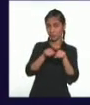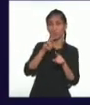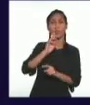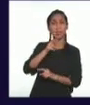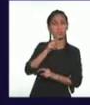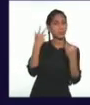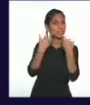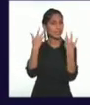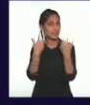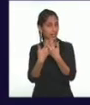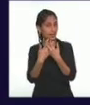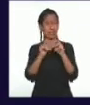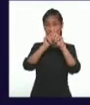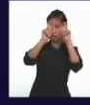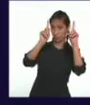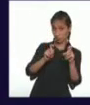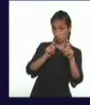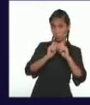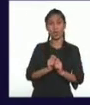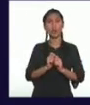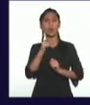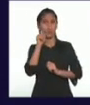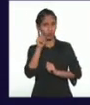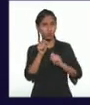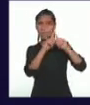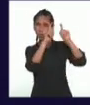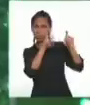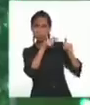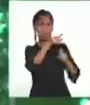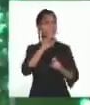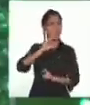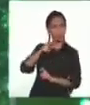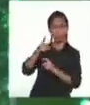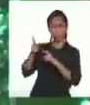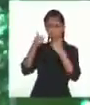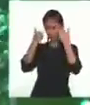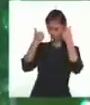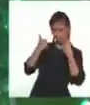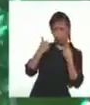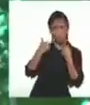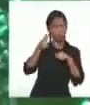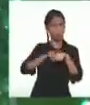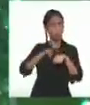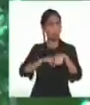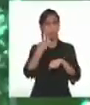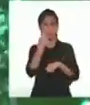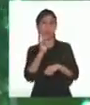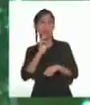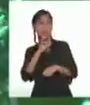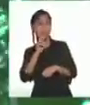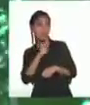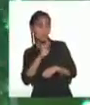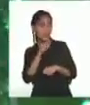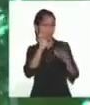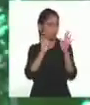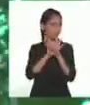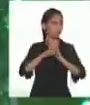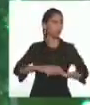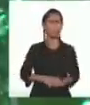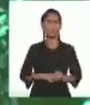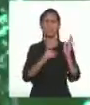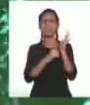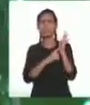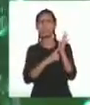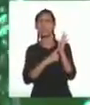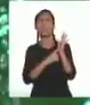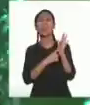respuestas deben corresponder a la pregunta sin generar ninguna duda en el participante. Es decir, tenemos que revisar que la respuesta no sea ambigua. Por ejemplo, ¿de